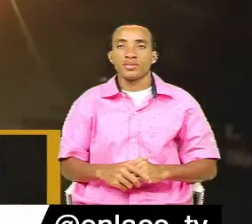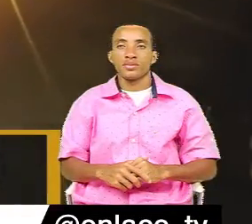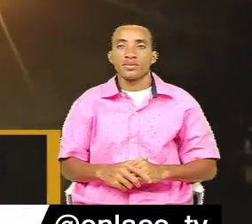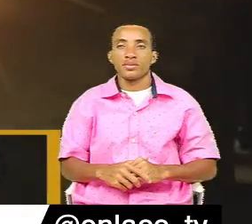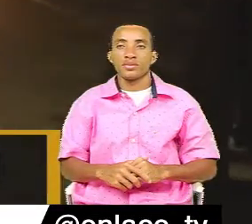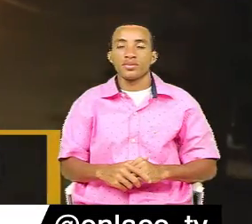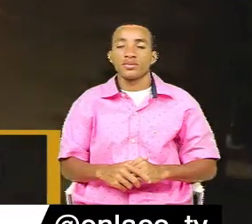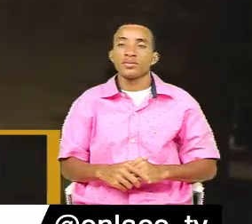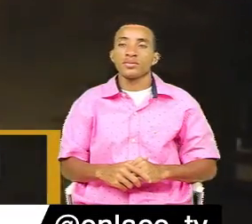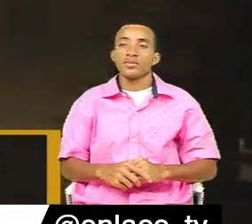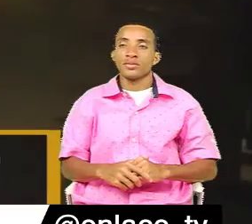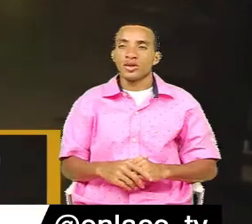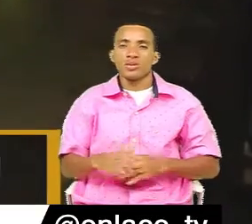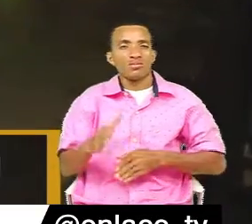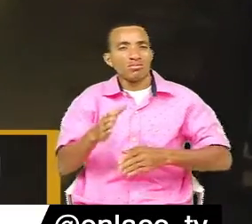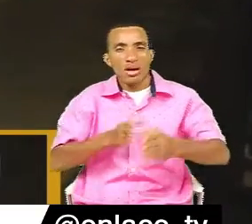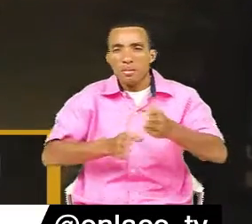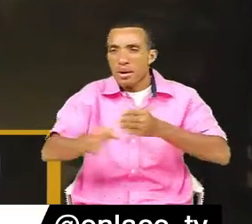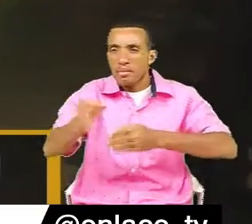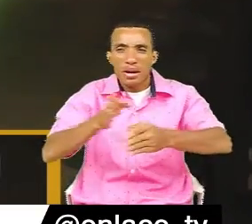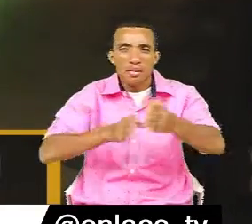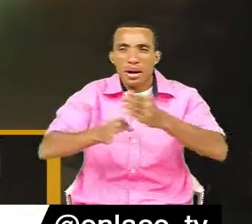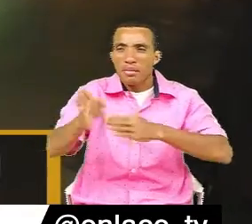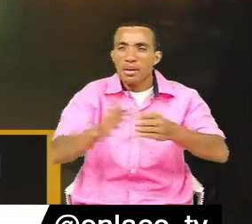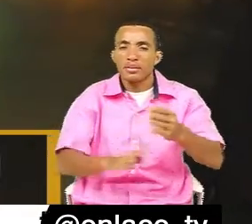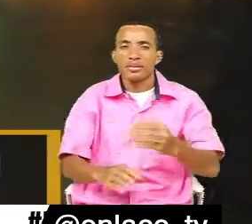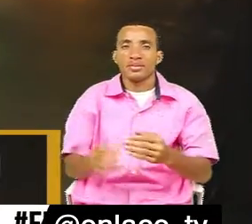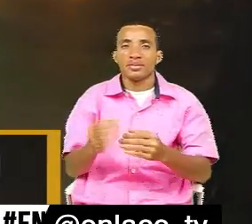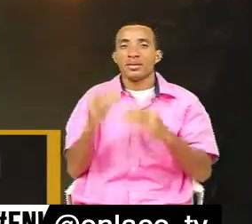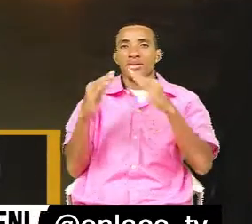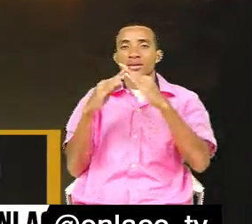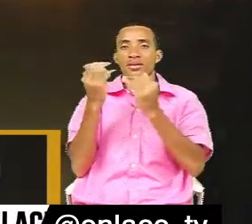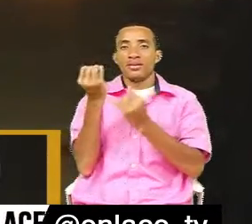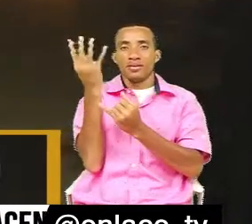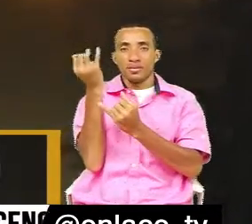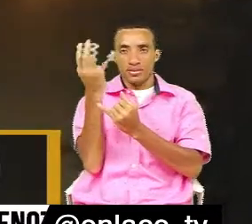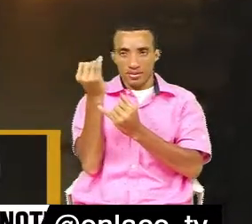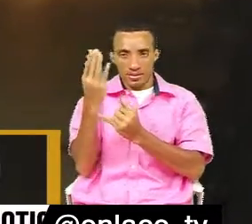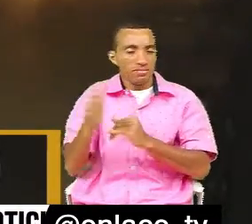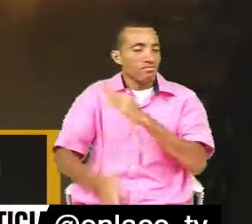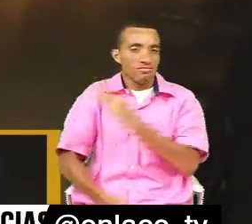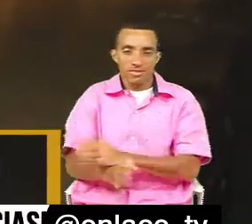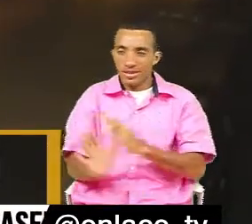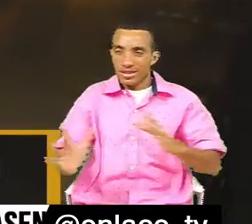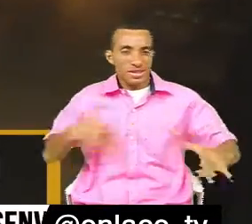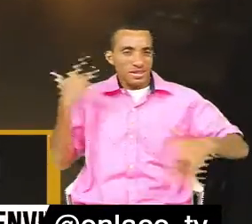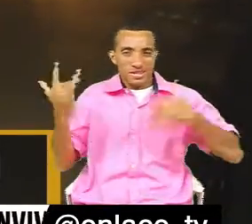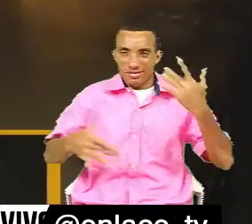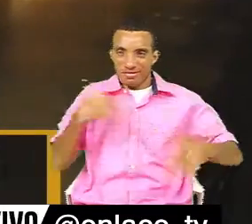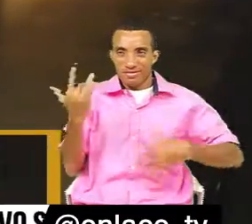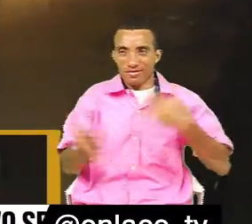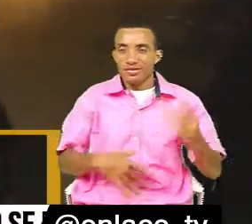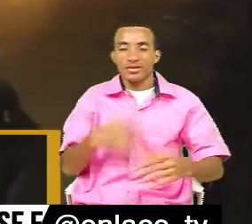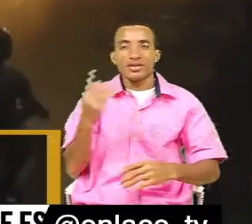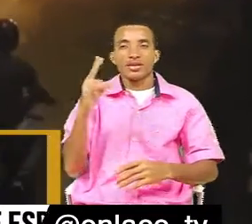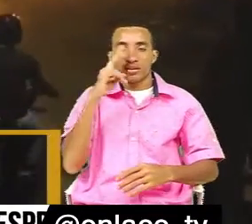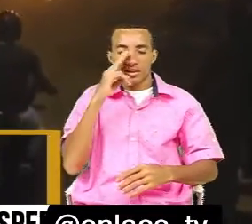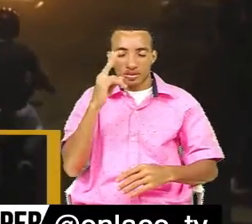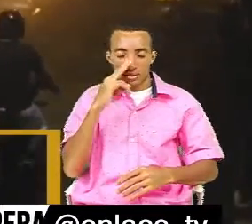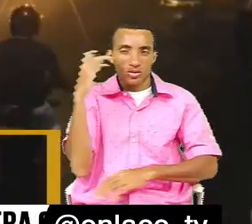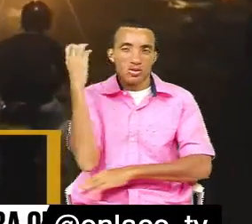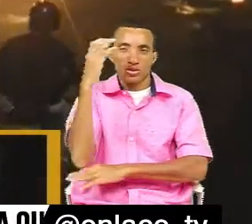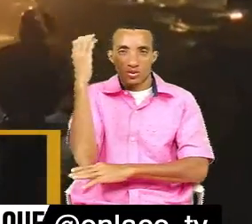El desfile de vehículos se dirigió hacia Fertilizantes Colombianos, donde seguían expresando su alegría por el triunfo colombiano.